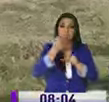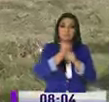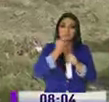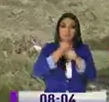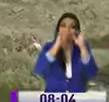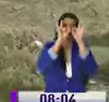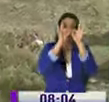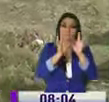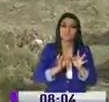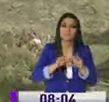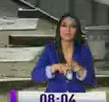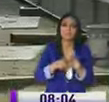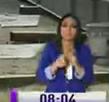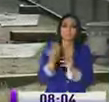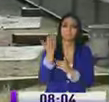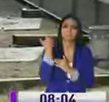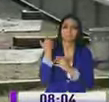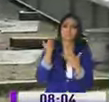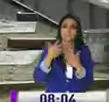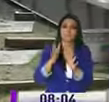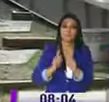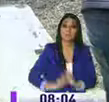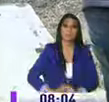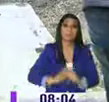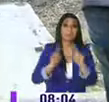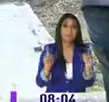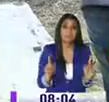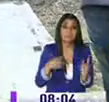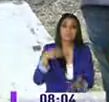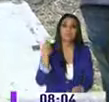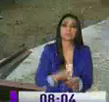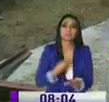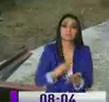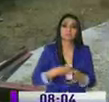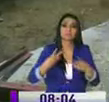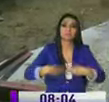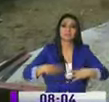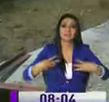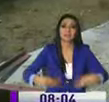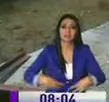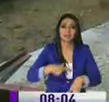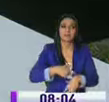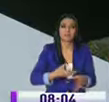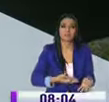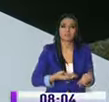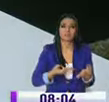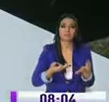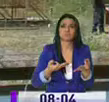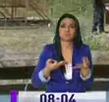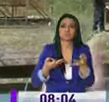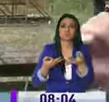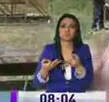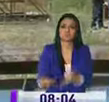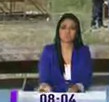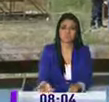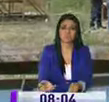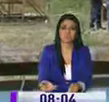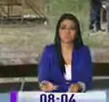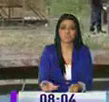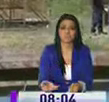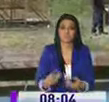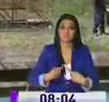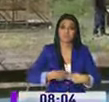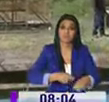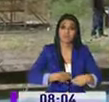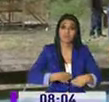iniciaron hace varias semanas sin embargo la compra de materiales ha demorado el proceso de reposición pero digámoslo como portador